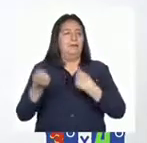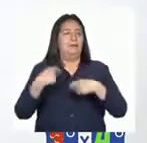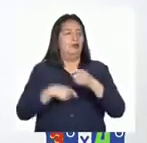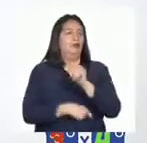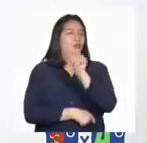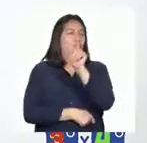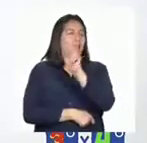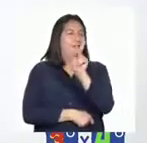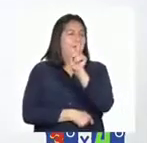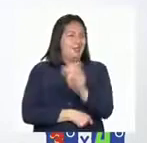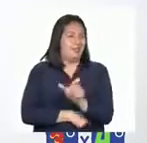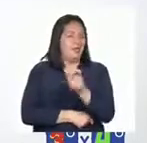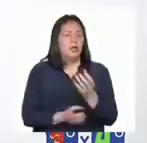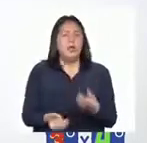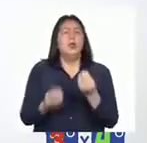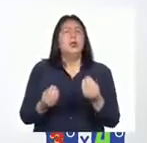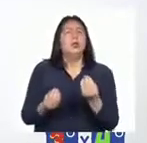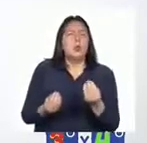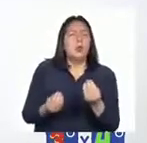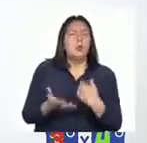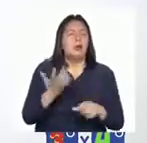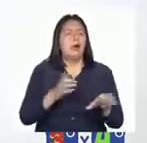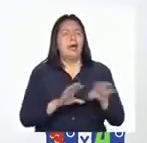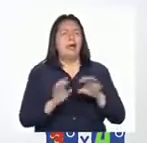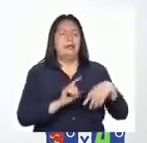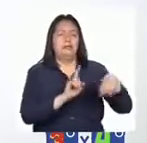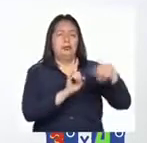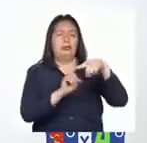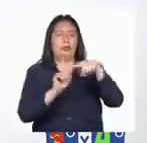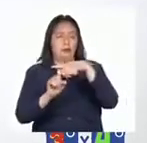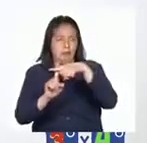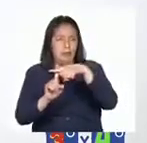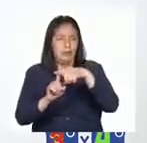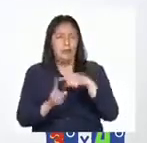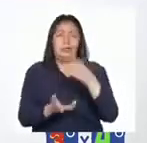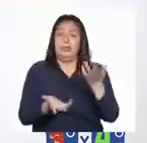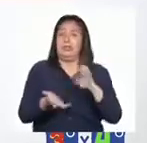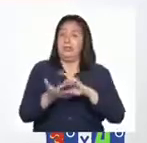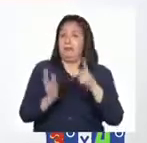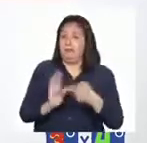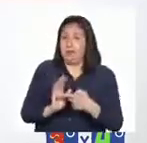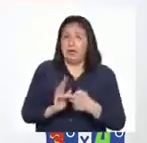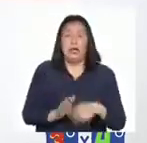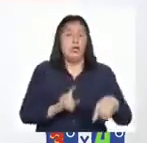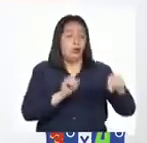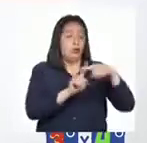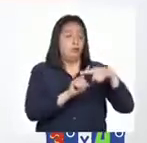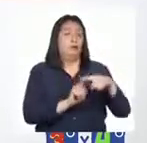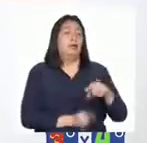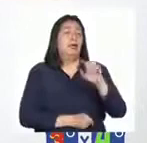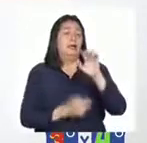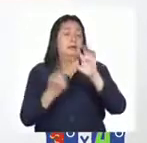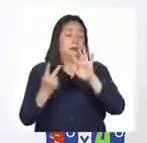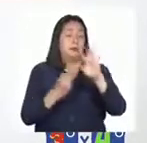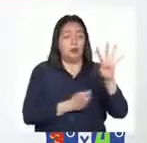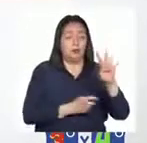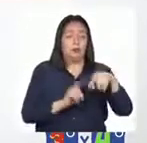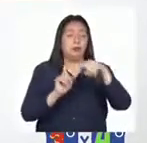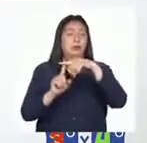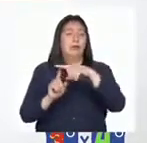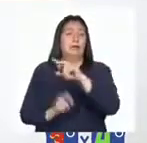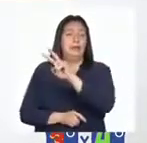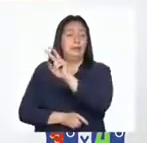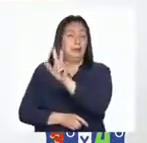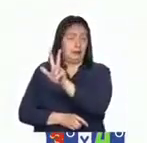Quilla. ¿Cómo? Pues realizando una operación de adición, es decir, sumando 74